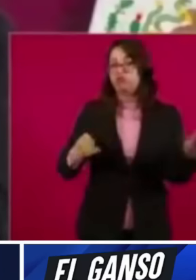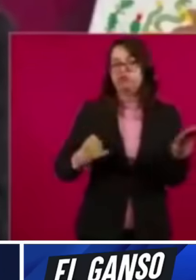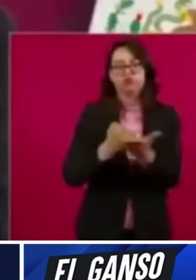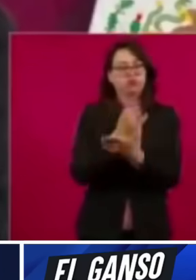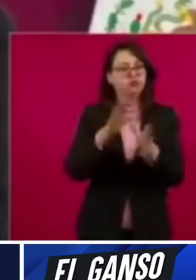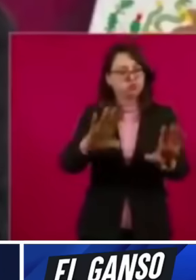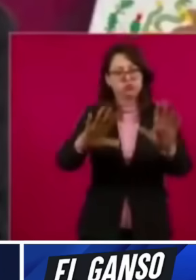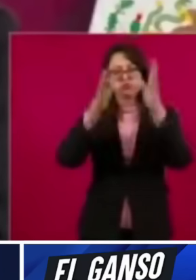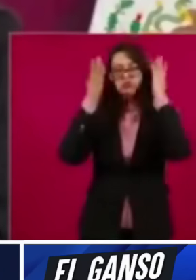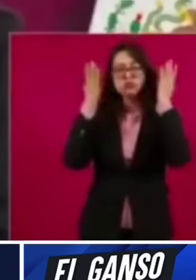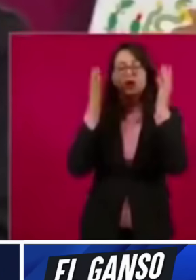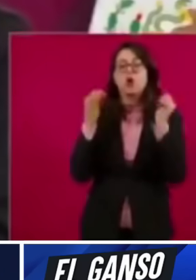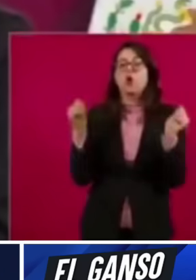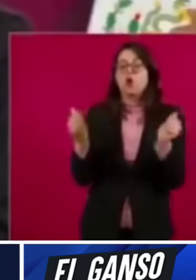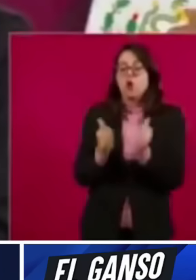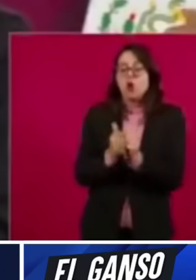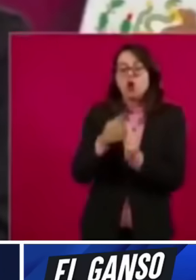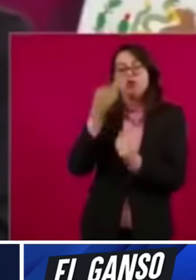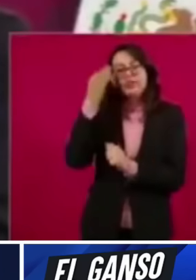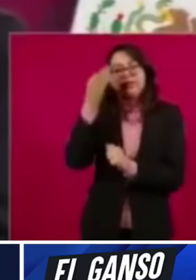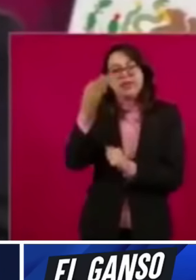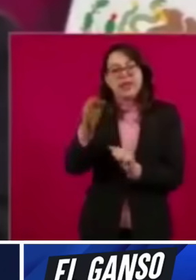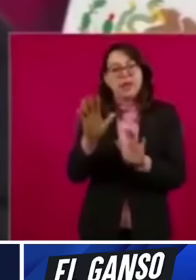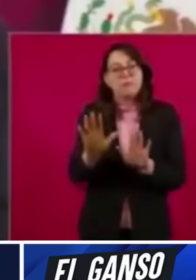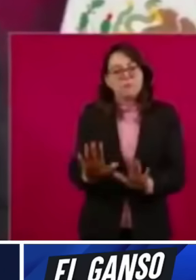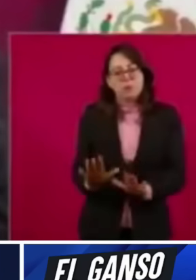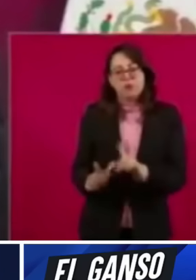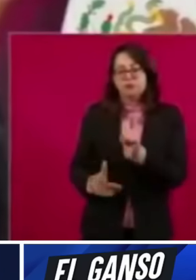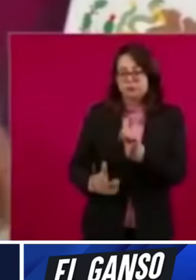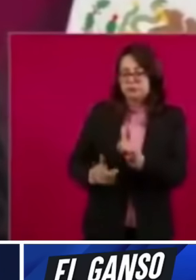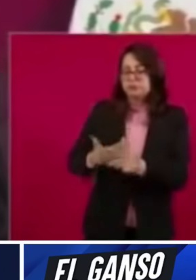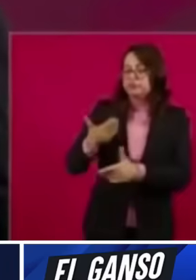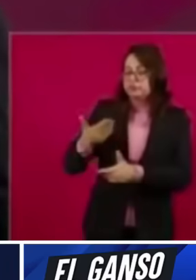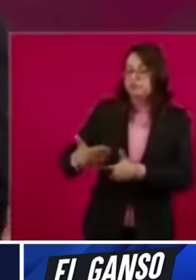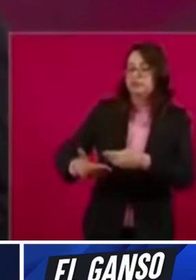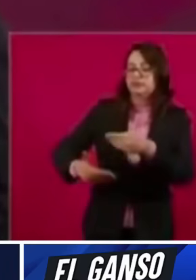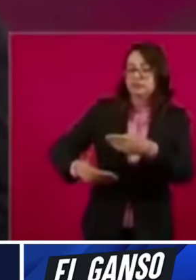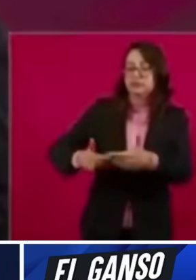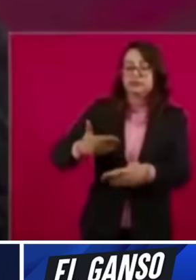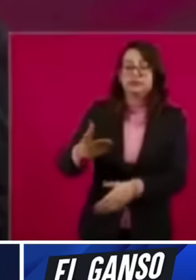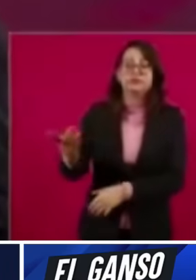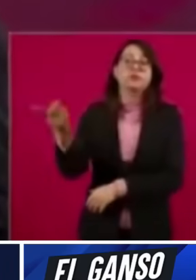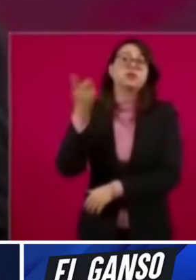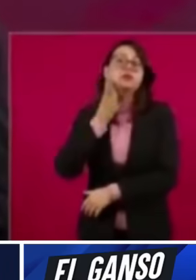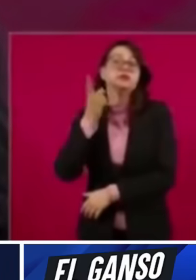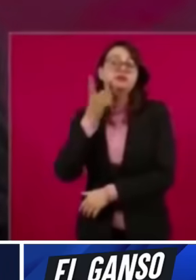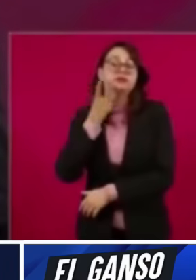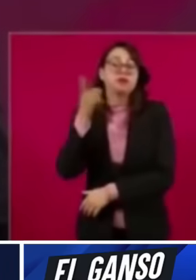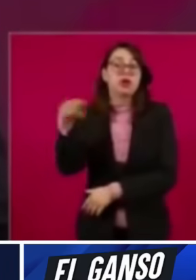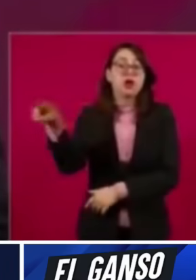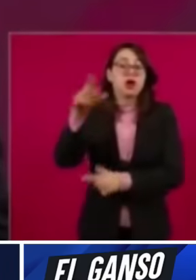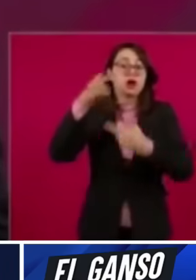porque sí, los legisladores son representantes populares y pueden ellos.